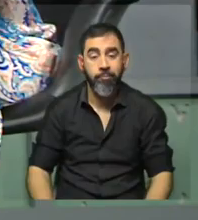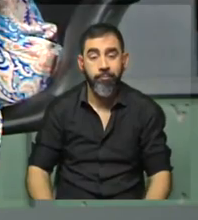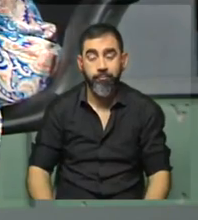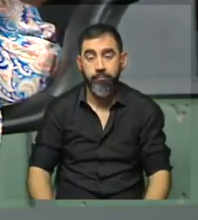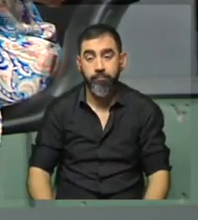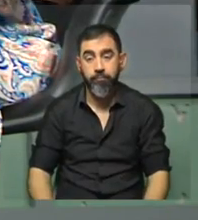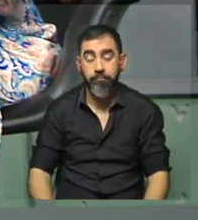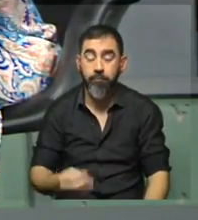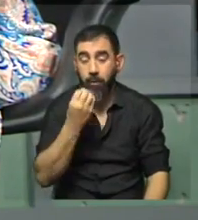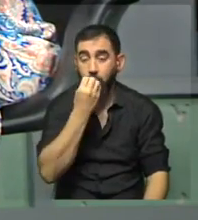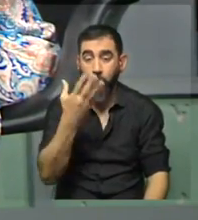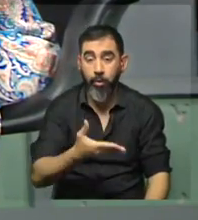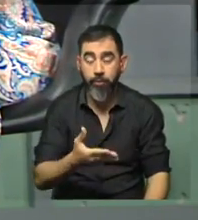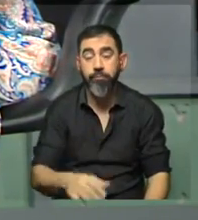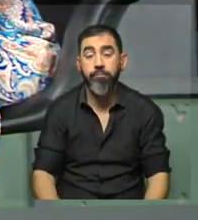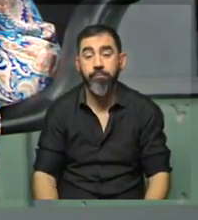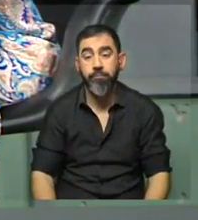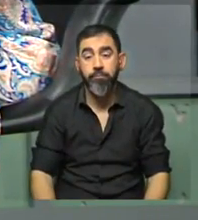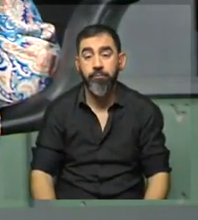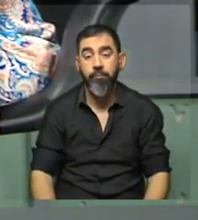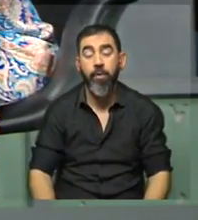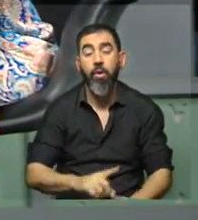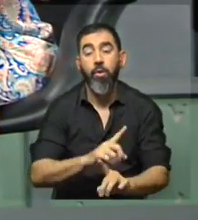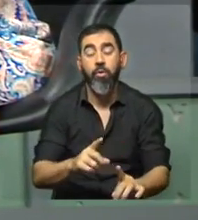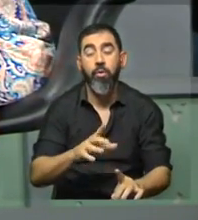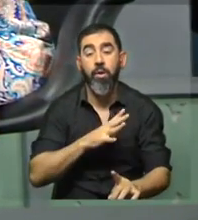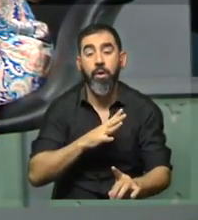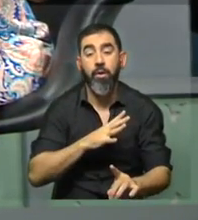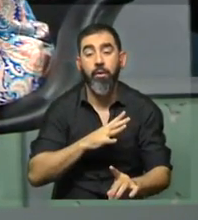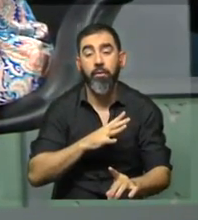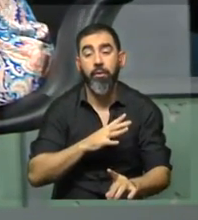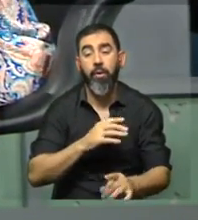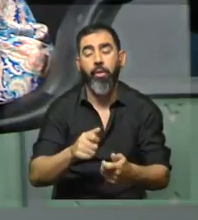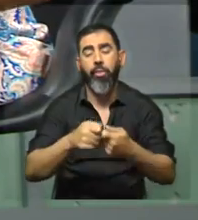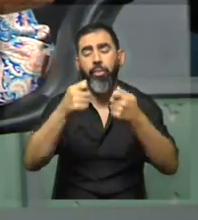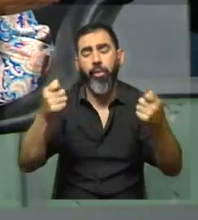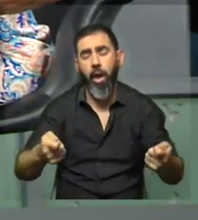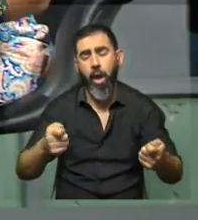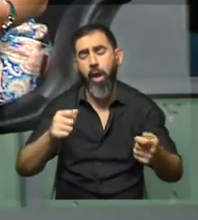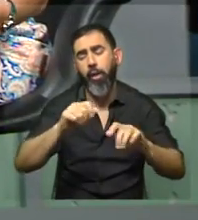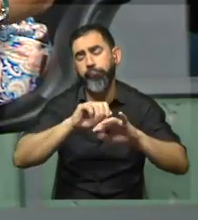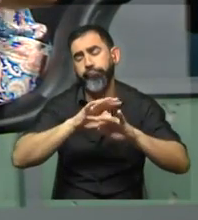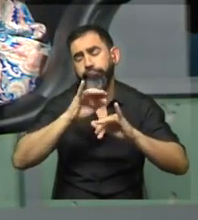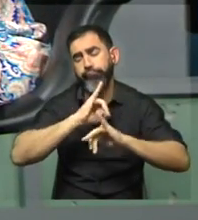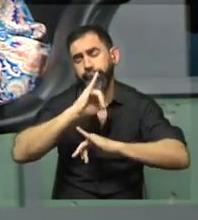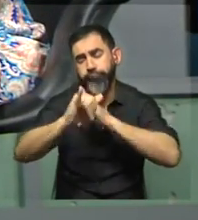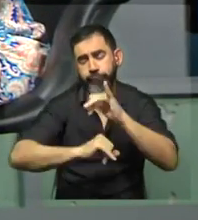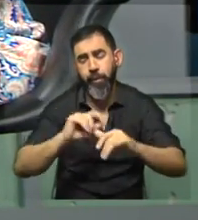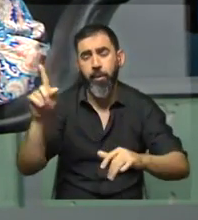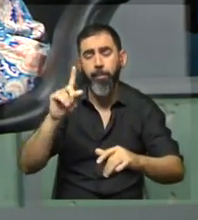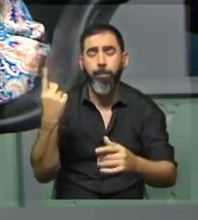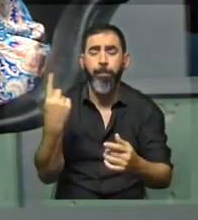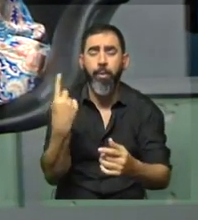necesarios, bienvenidos sean. Y que bueno, que no sigamos llenando páginas de diarios, espacios, minutos de televisión en hablar de